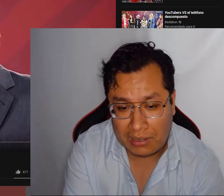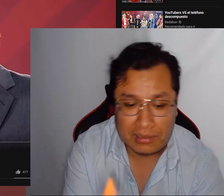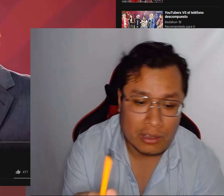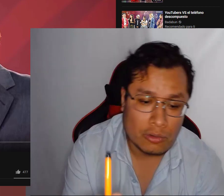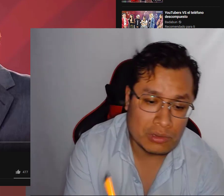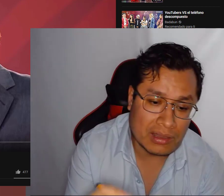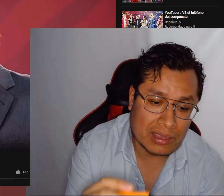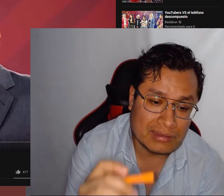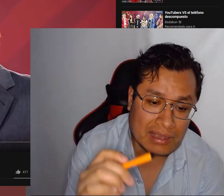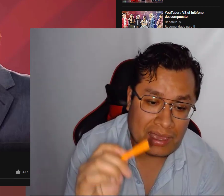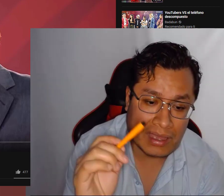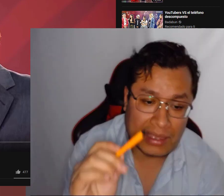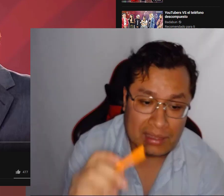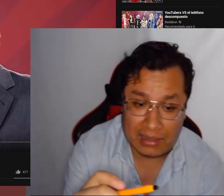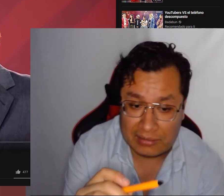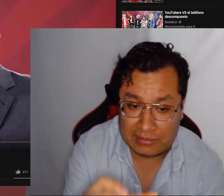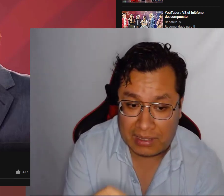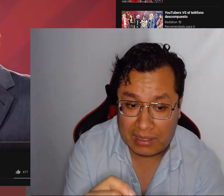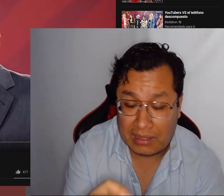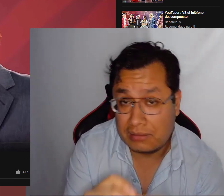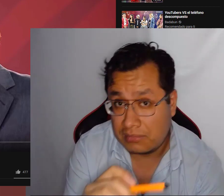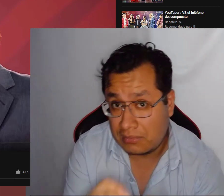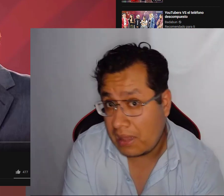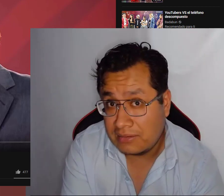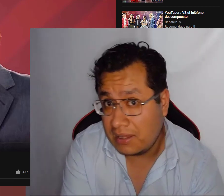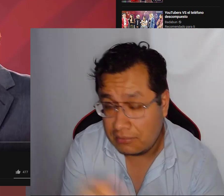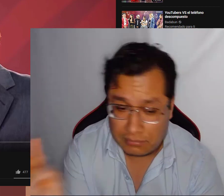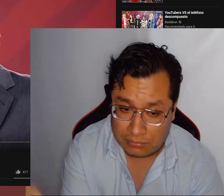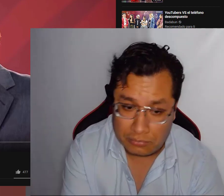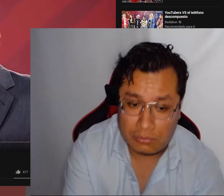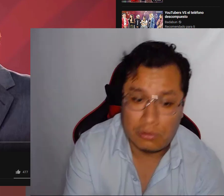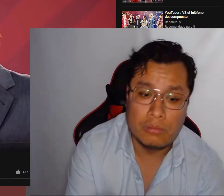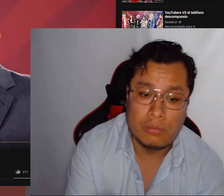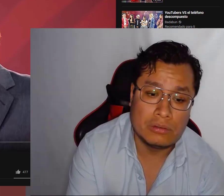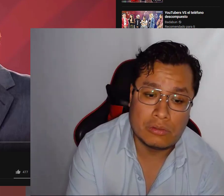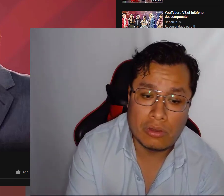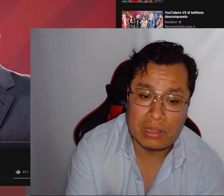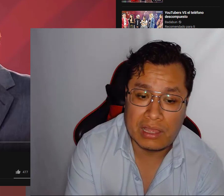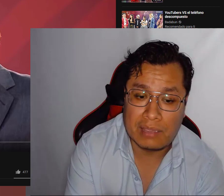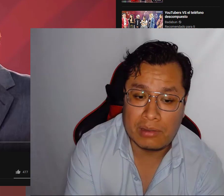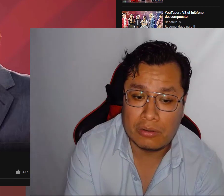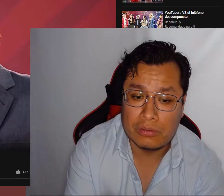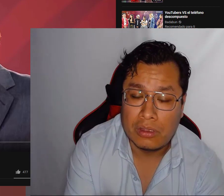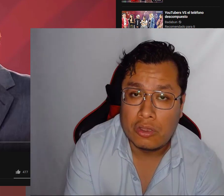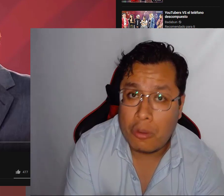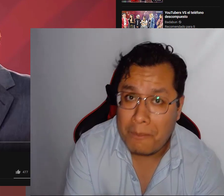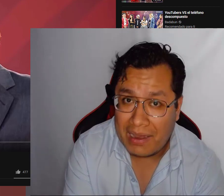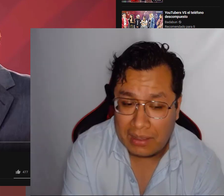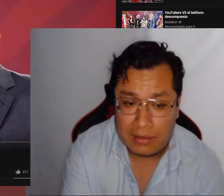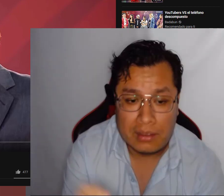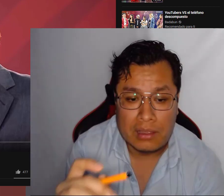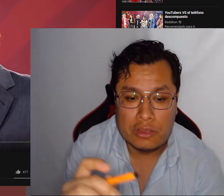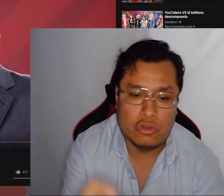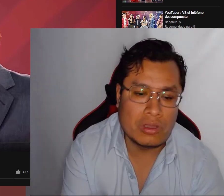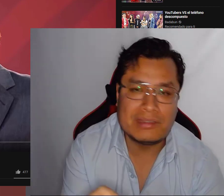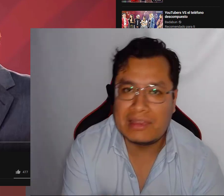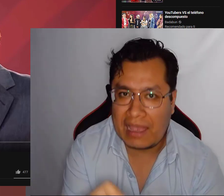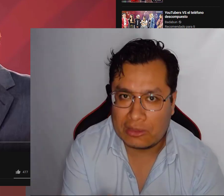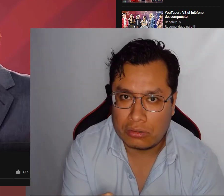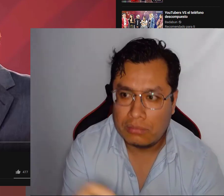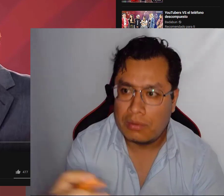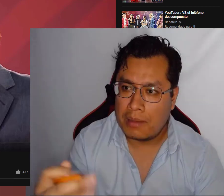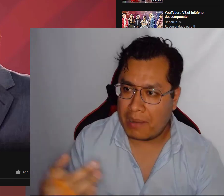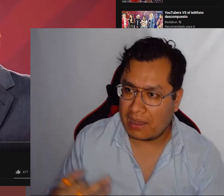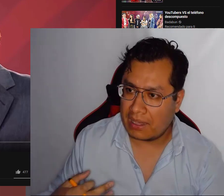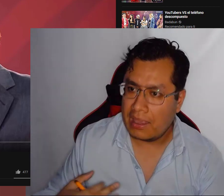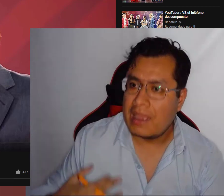curriculares una de ellas sería este danza o bueno todo lo que tenga que ver con con baile y uno que sea